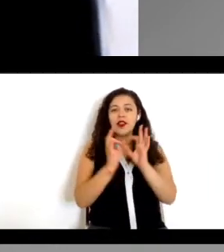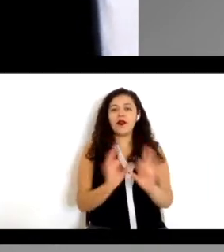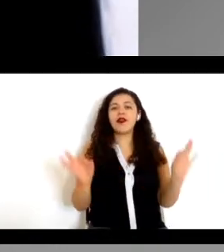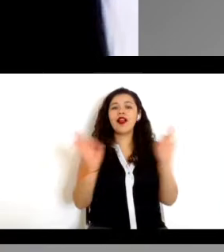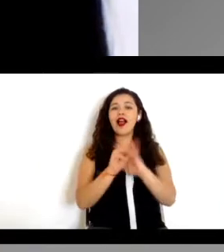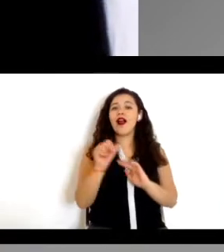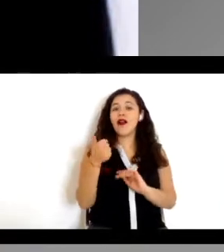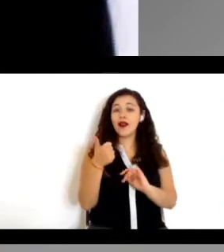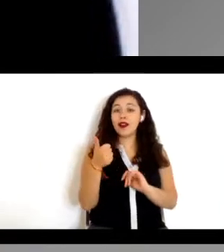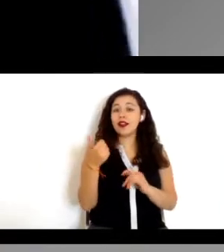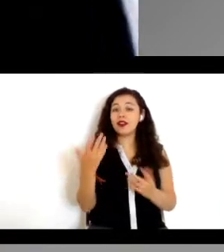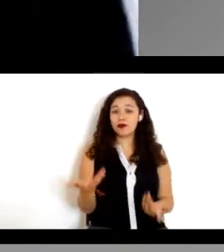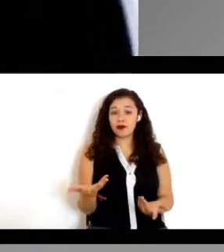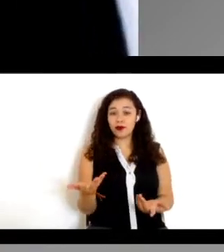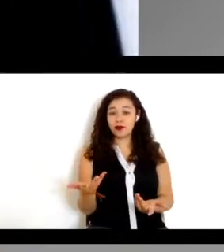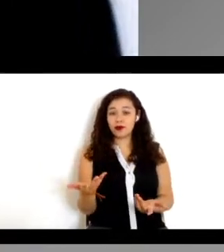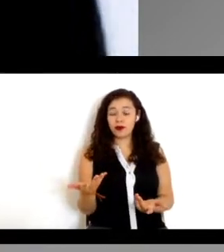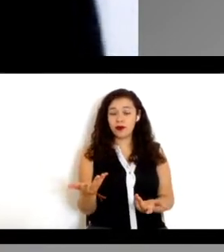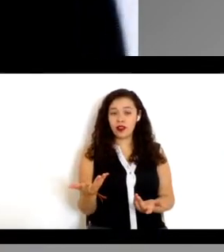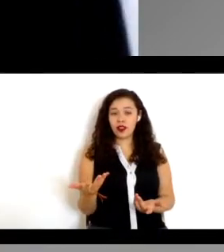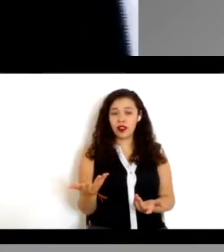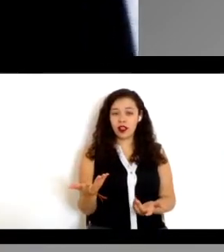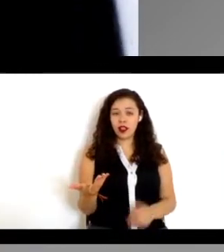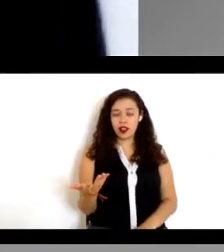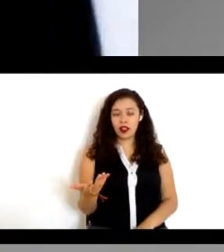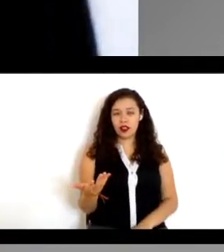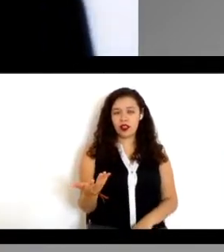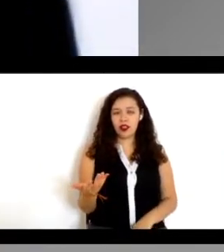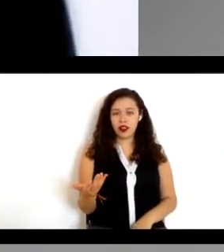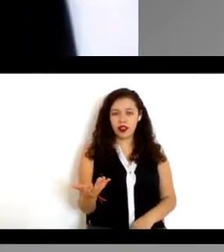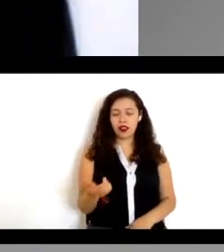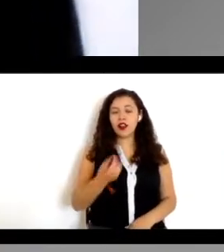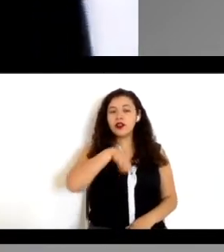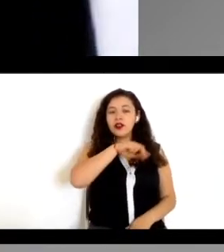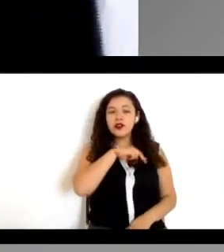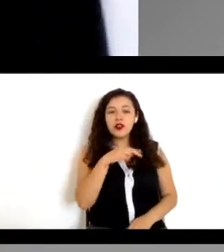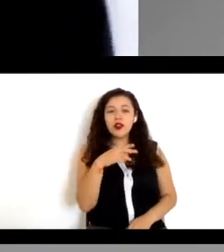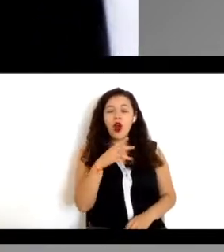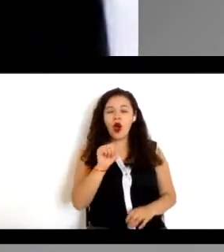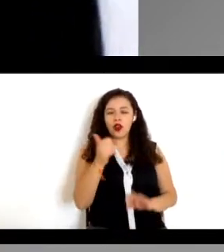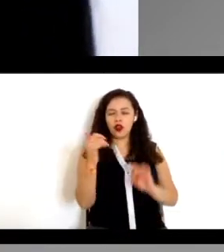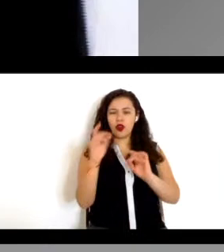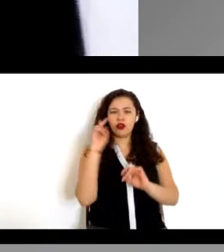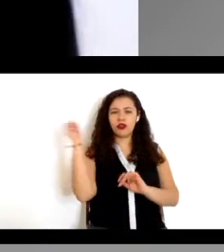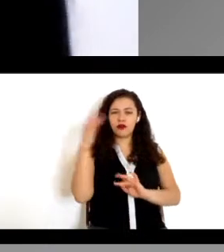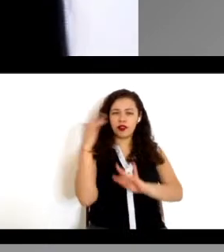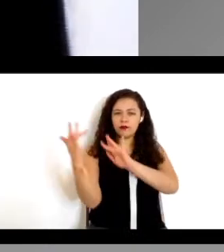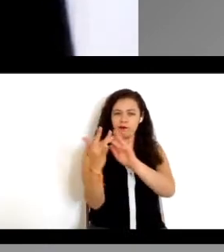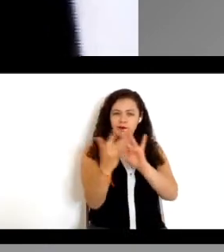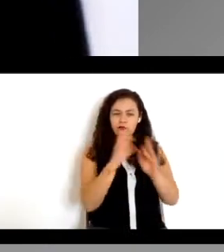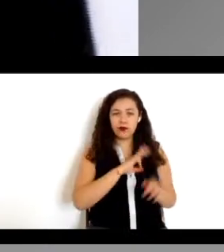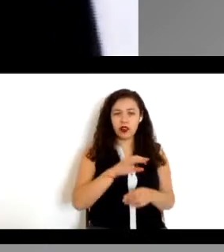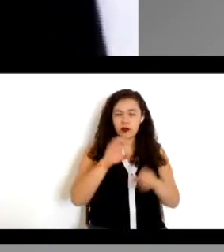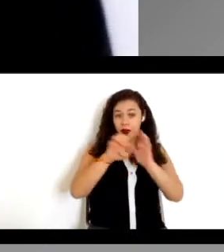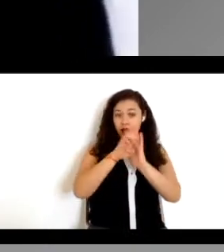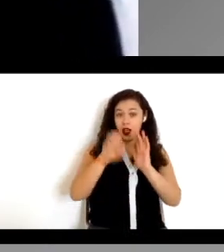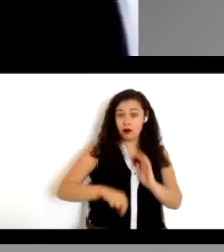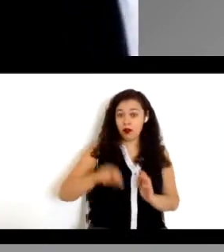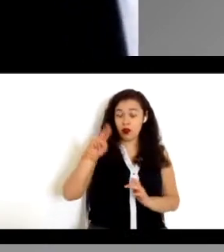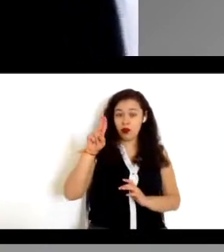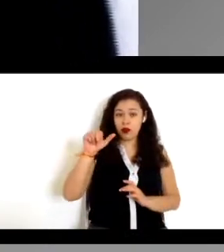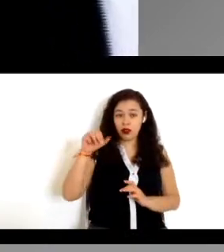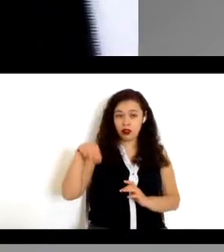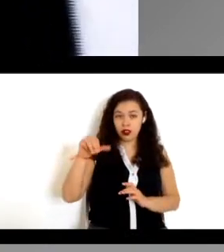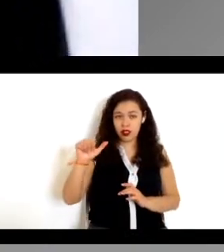que de alguna manera hemos también tenido acercamiento con otras universidades, por ejemplo la UNAM, el Instituto Nacional